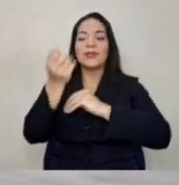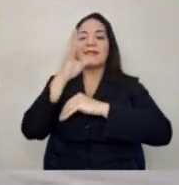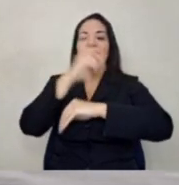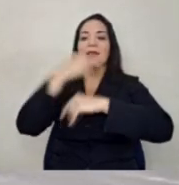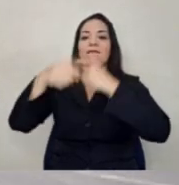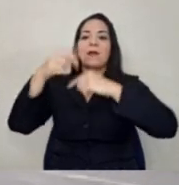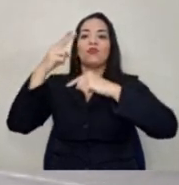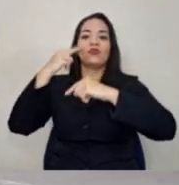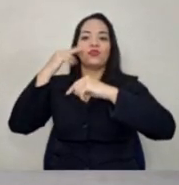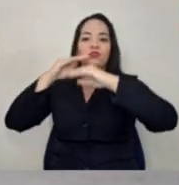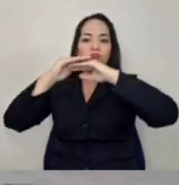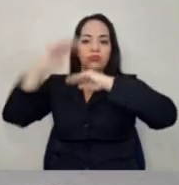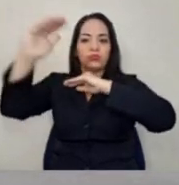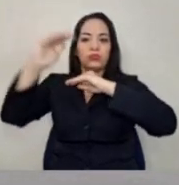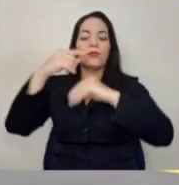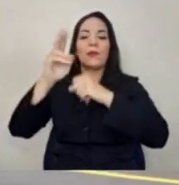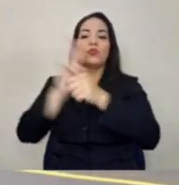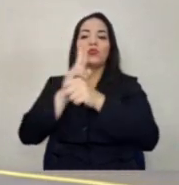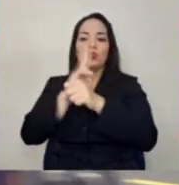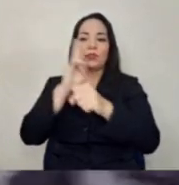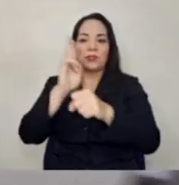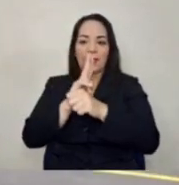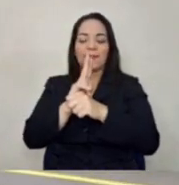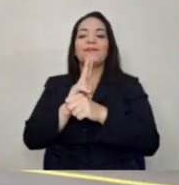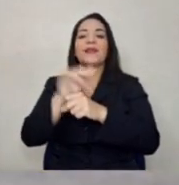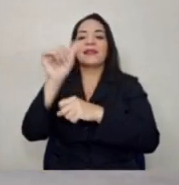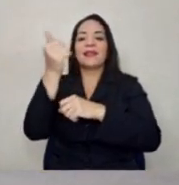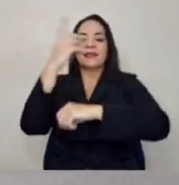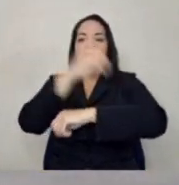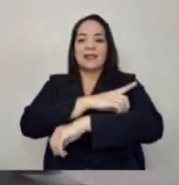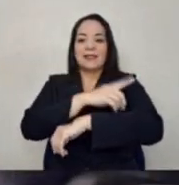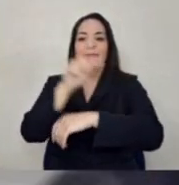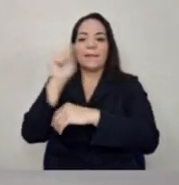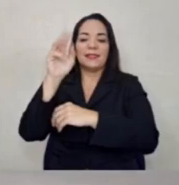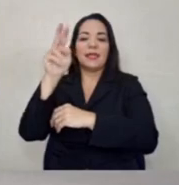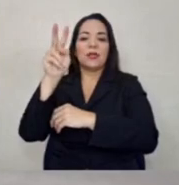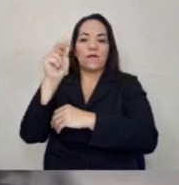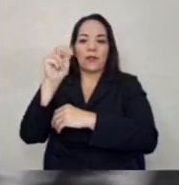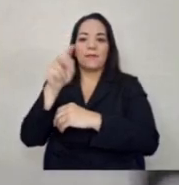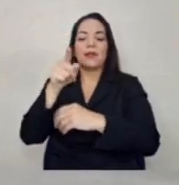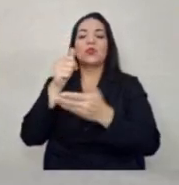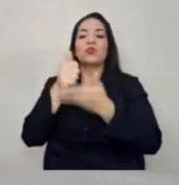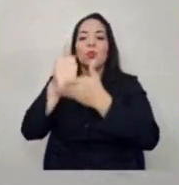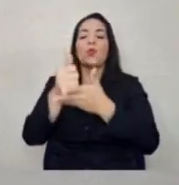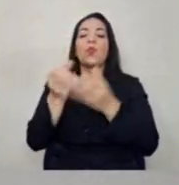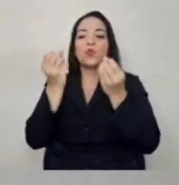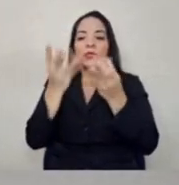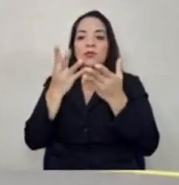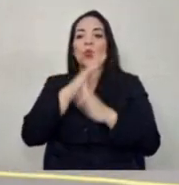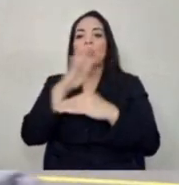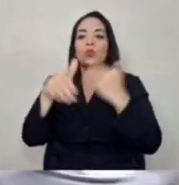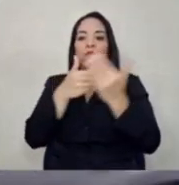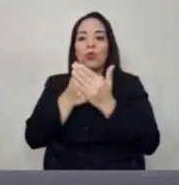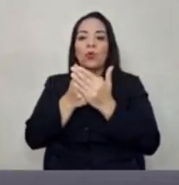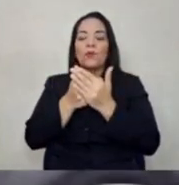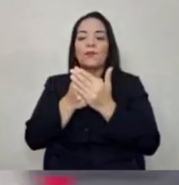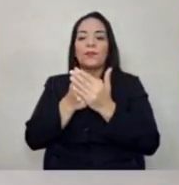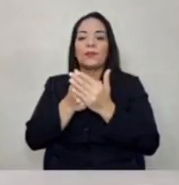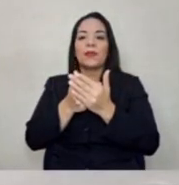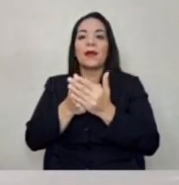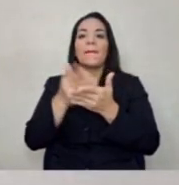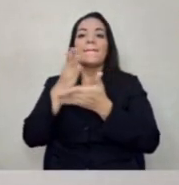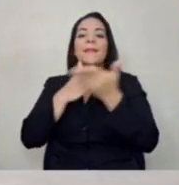y vamos a ponerla en utilización en los primeros 10 días del mes de noviembre. Eso le va a ayudar muchísimo a todo lo que es la